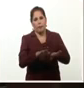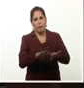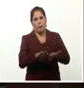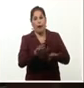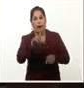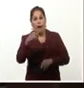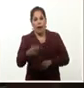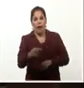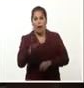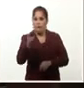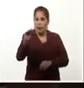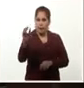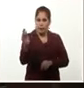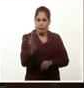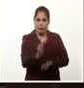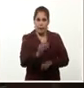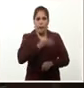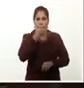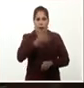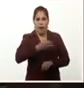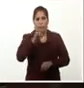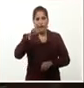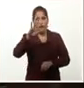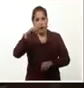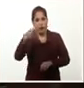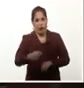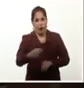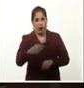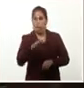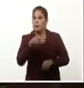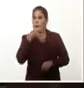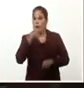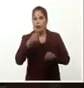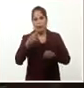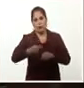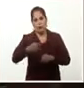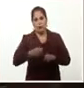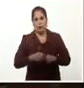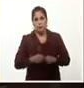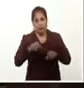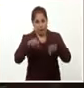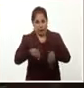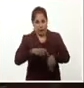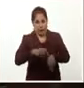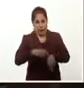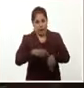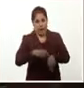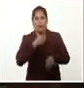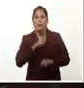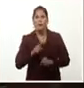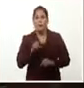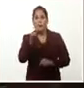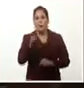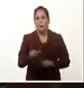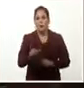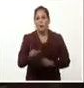lo establece, que es cuando el fiscal ejerce la acusación en los tribunales. Ahora, si la persona está